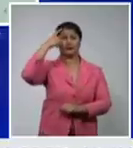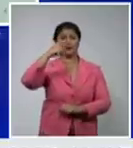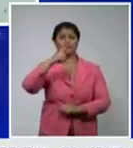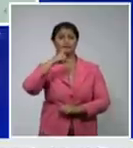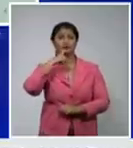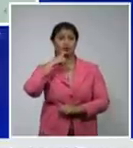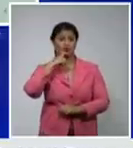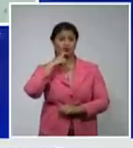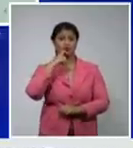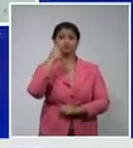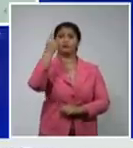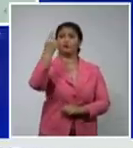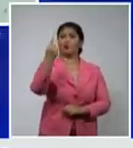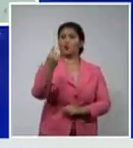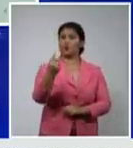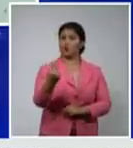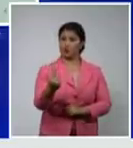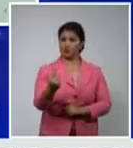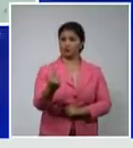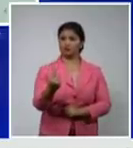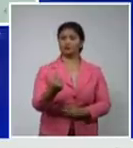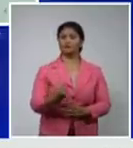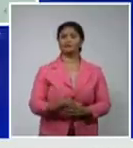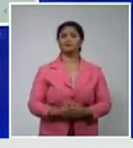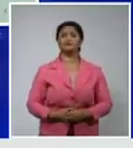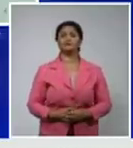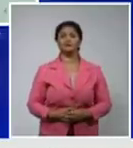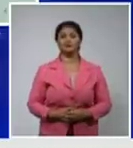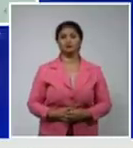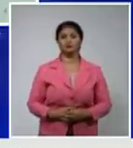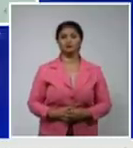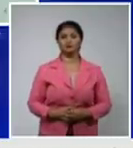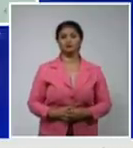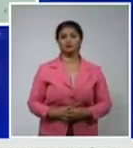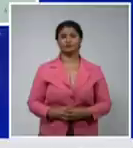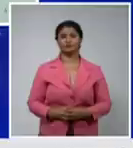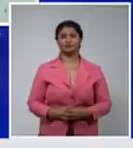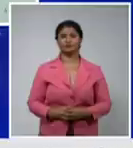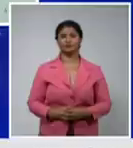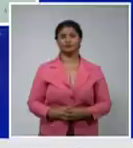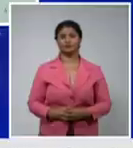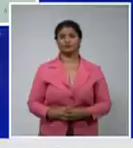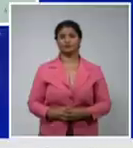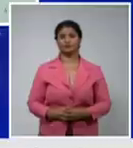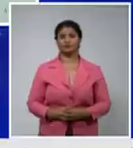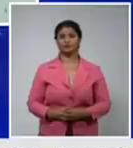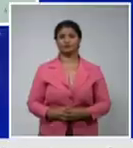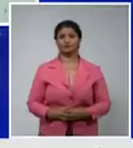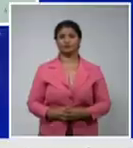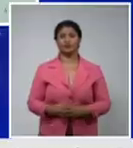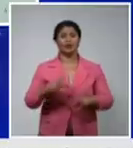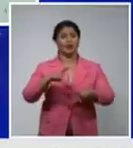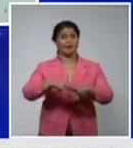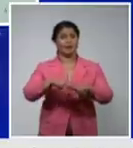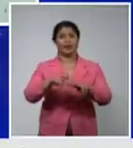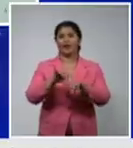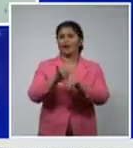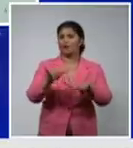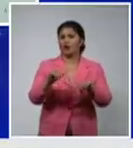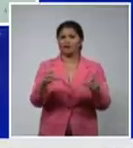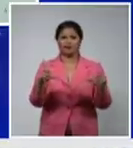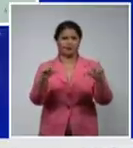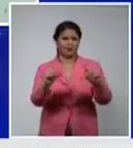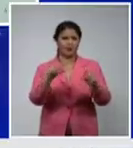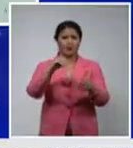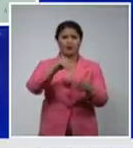confirman un caso autóctono en cada uno de estos municipios. La Habana también disminuye 49 casos en